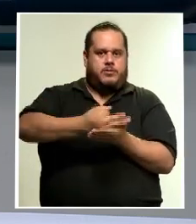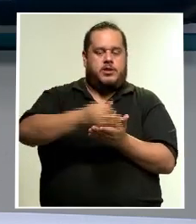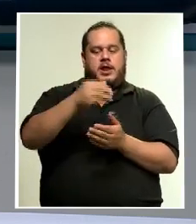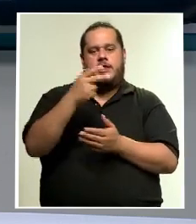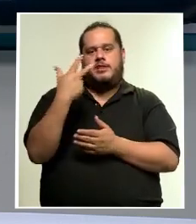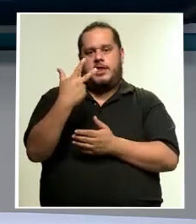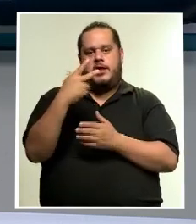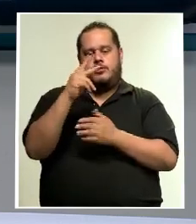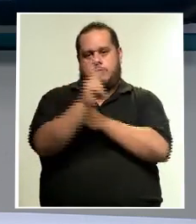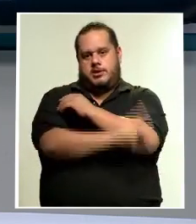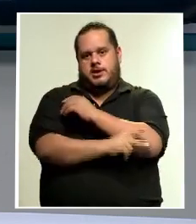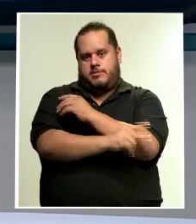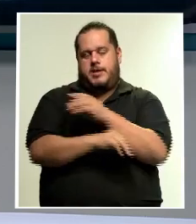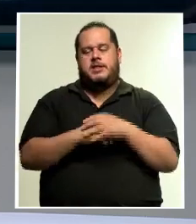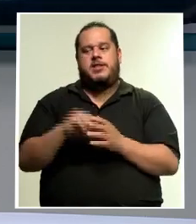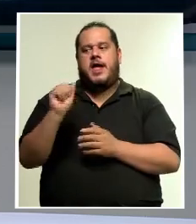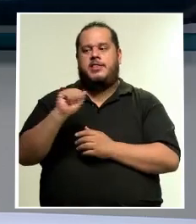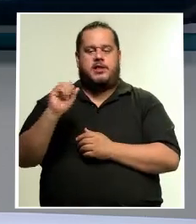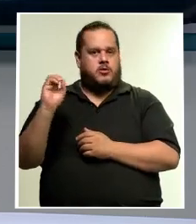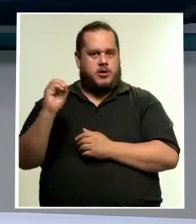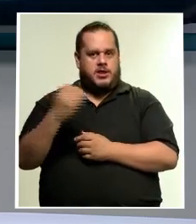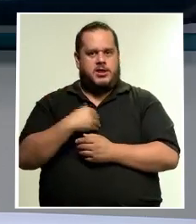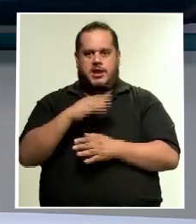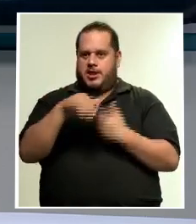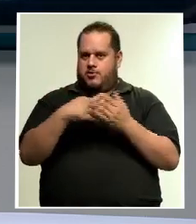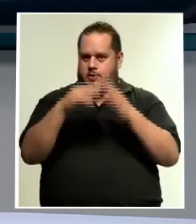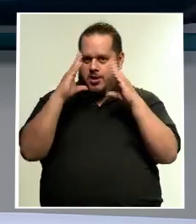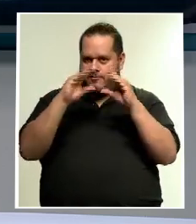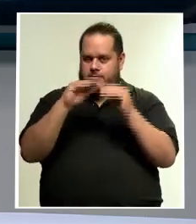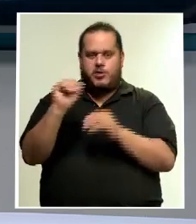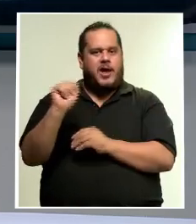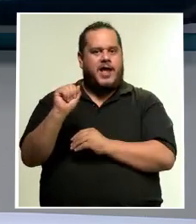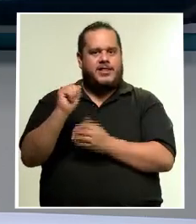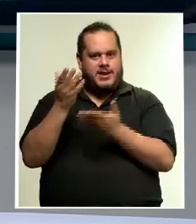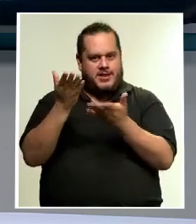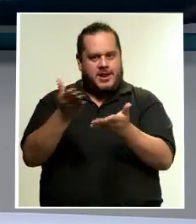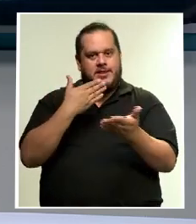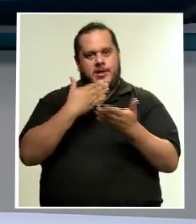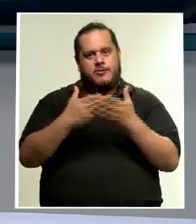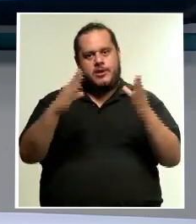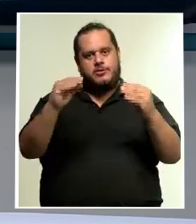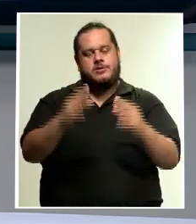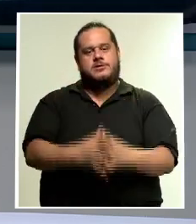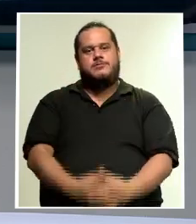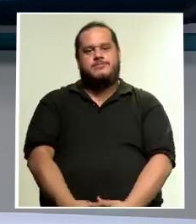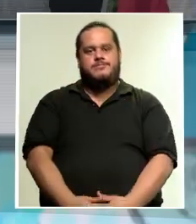Nuestro compañero Andrés Ortiz tiene el detalle de esta información. Andrés, adelante, muy buenas noches.